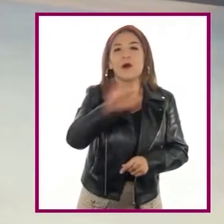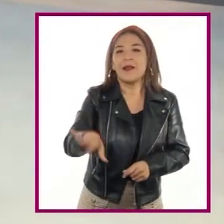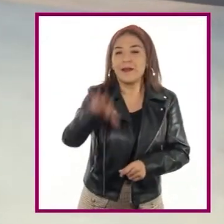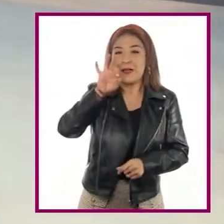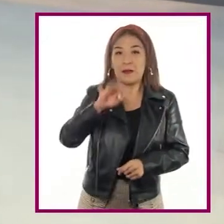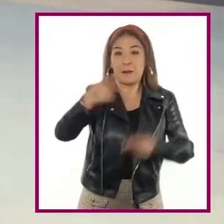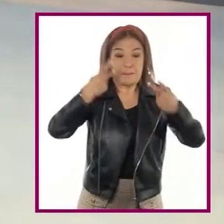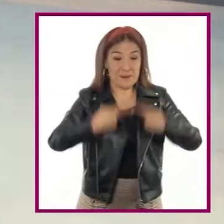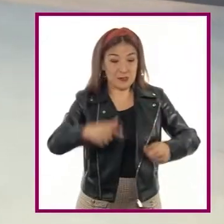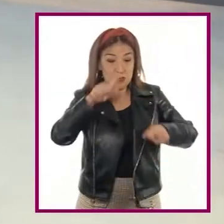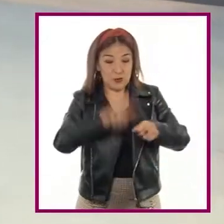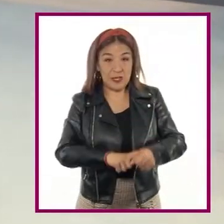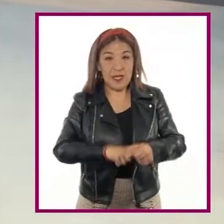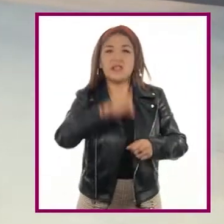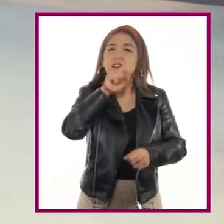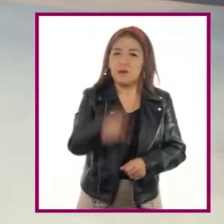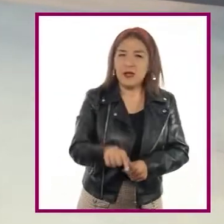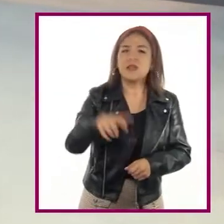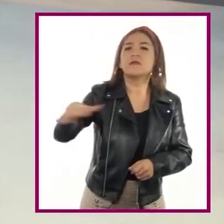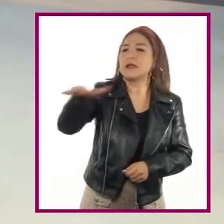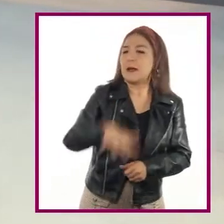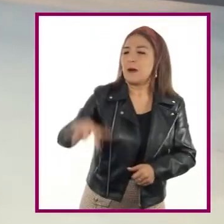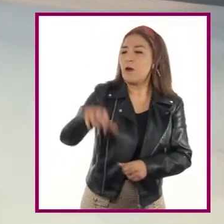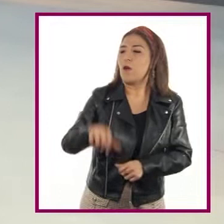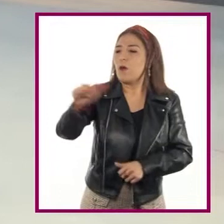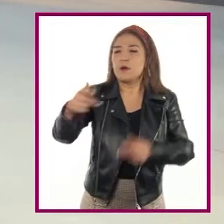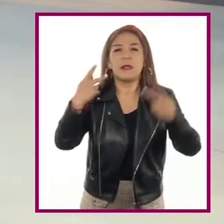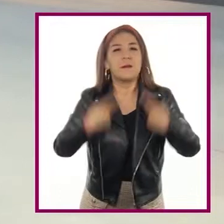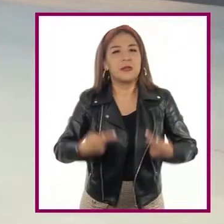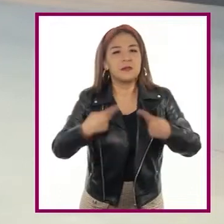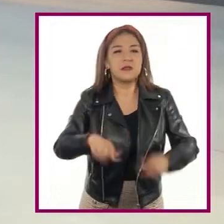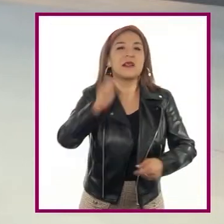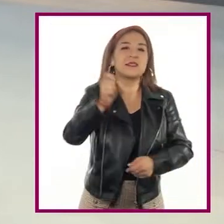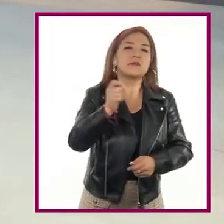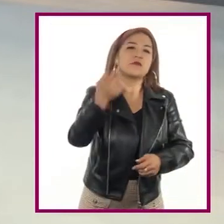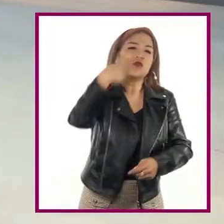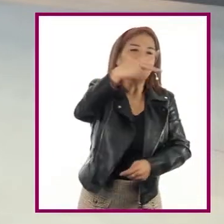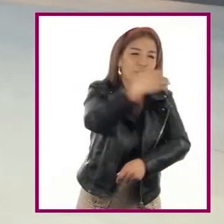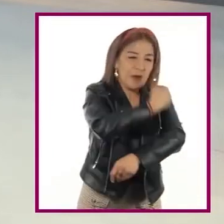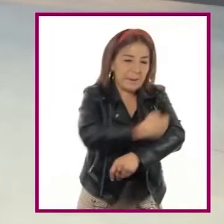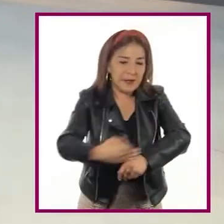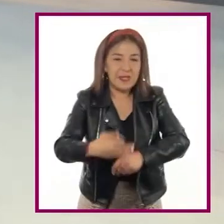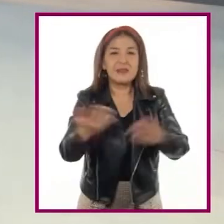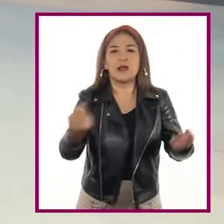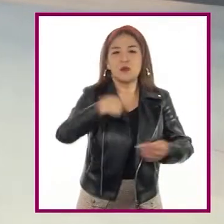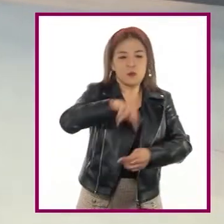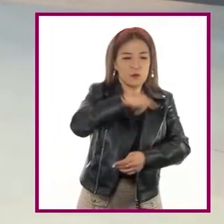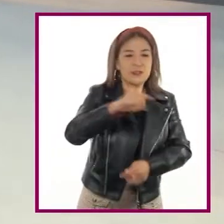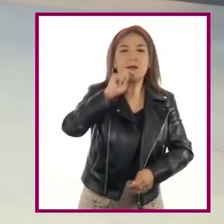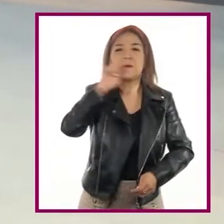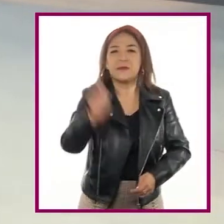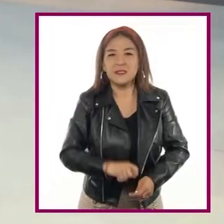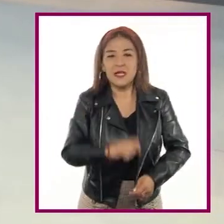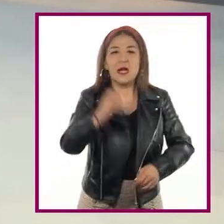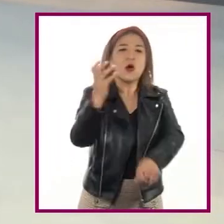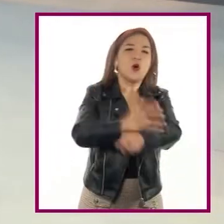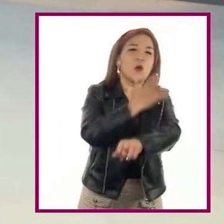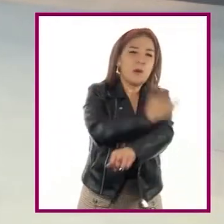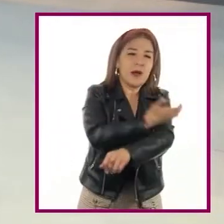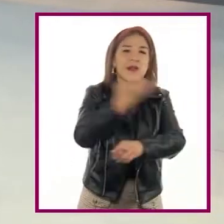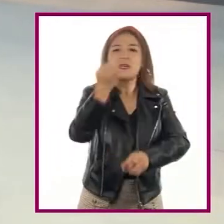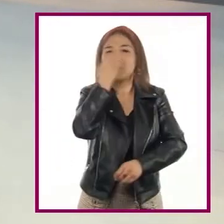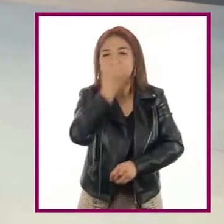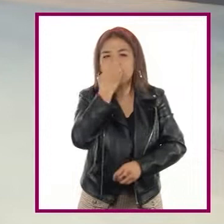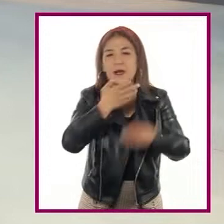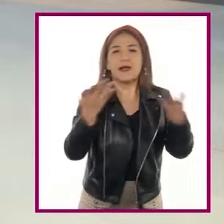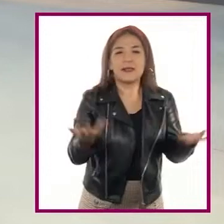las personas implicadas en circunstancias, como podrían ser nuestra familia, nuestras amistades, compañeras o compañeros de